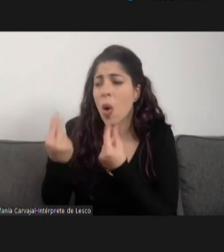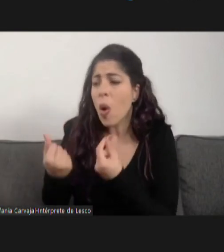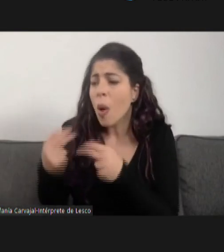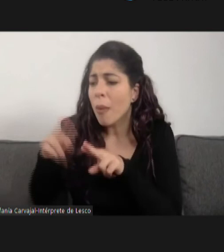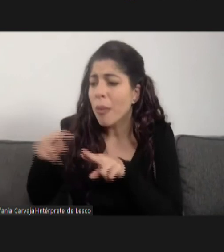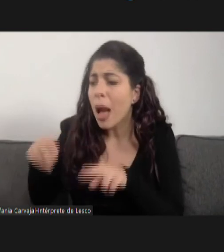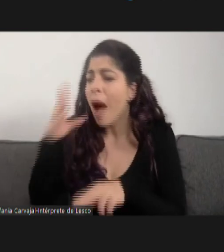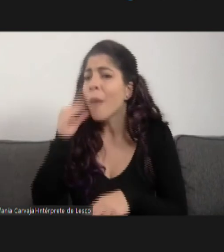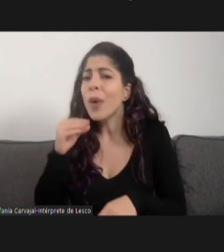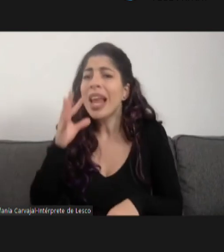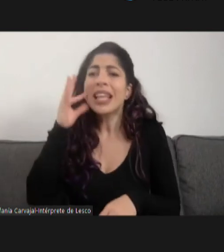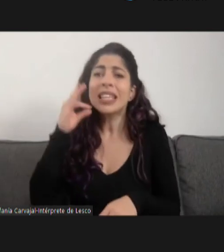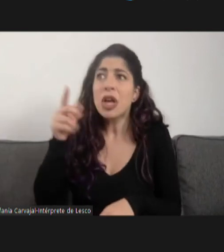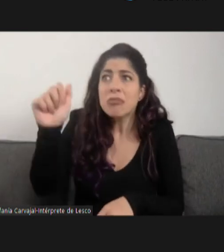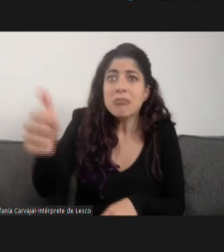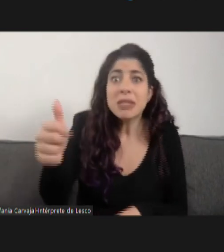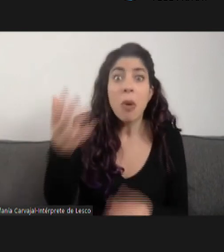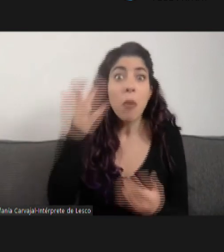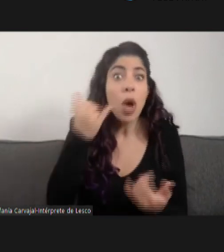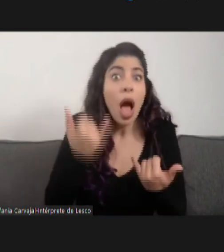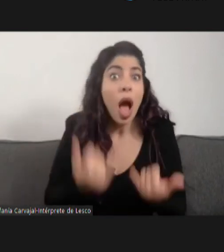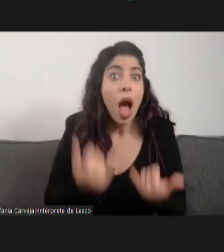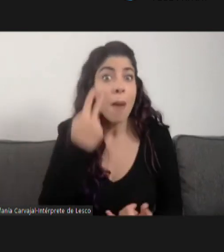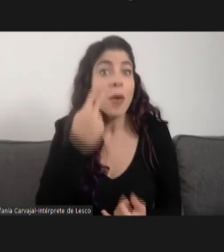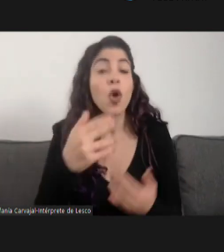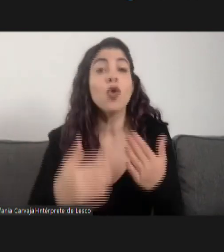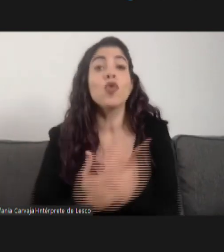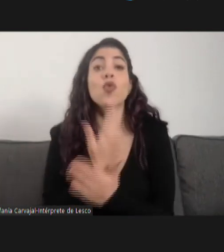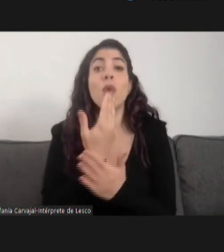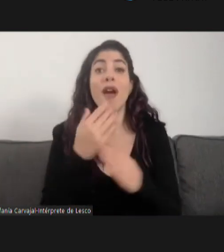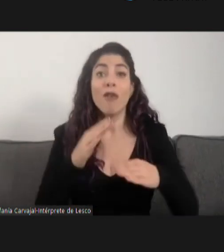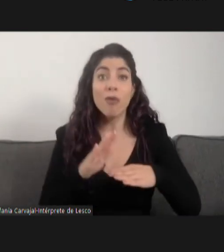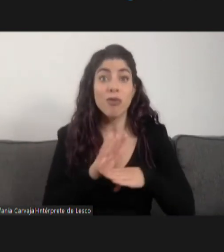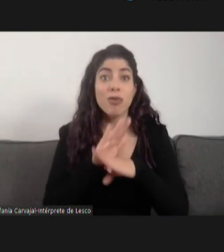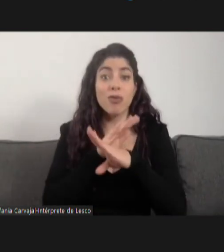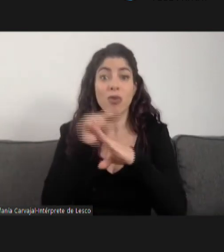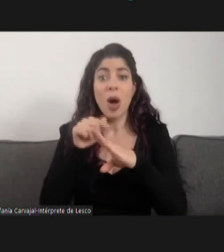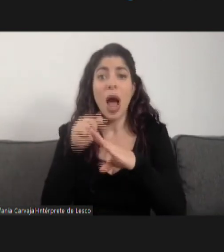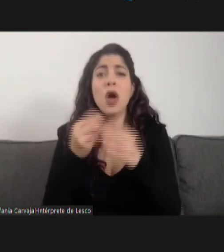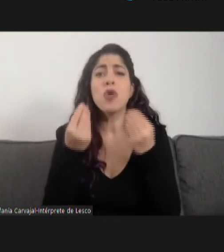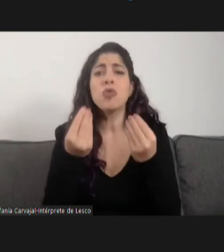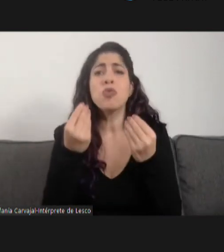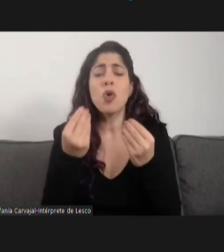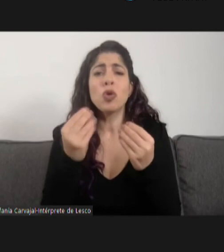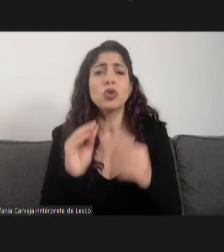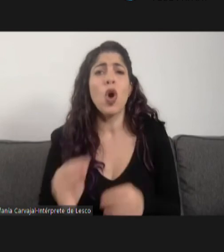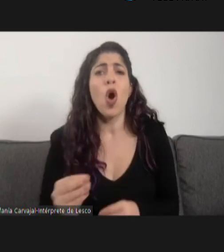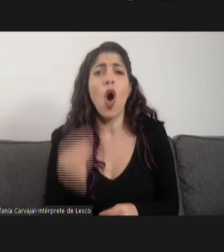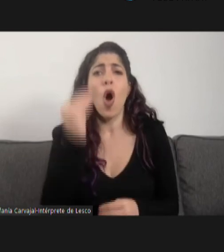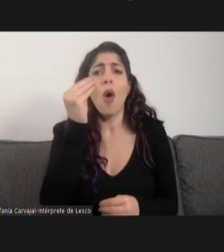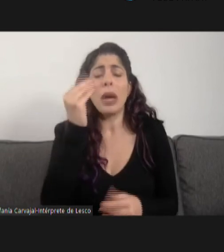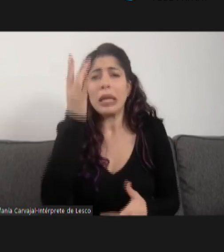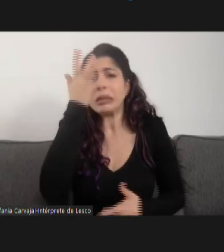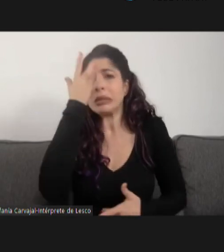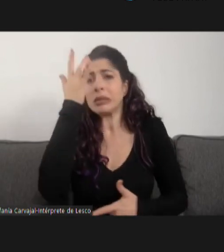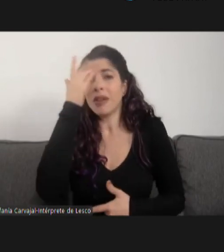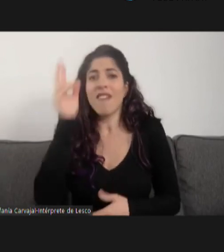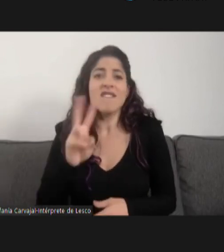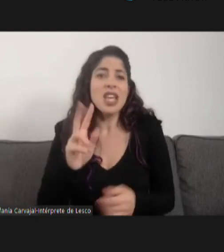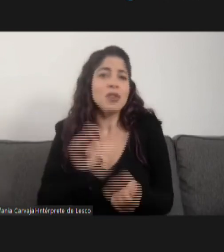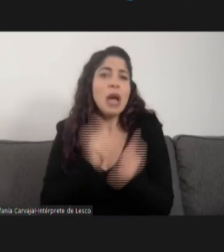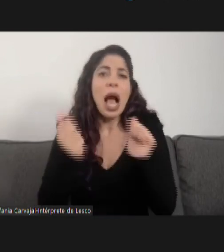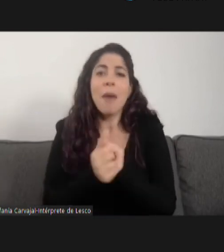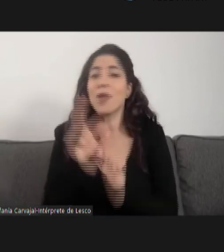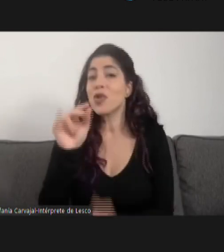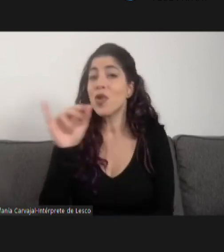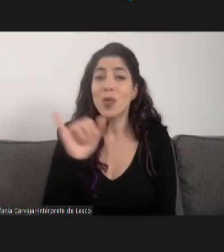al tío, a ellos mismos, porque incluso hemos visto que esta nueva ola pandémica está afectando lamentablemente más personas jóvenes también. Ya el virus ha cambiado, no es el mismo virus